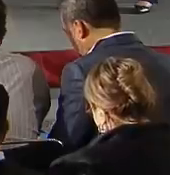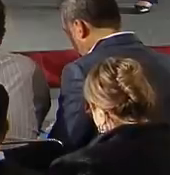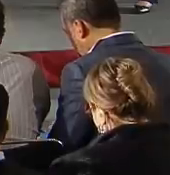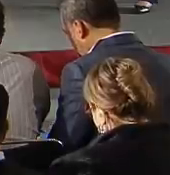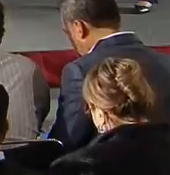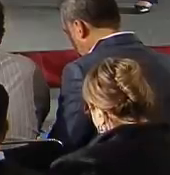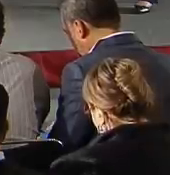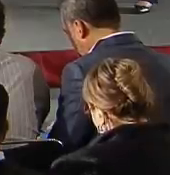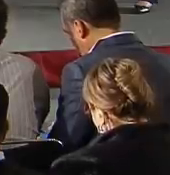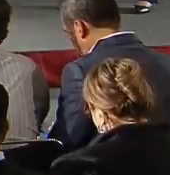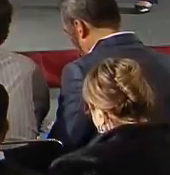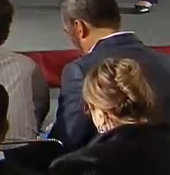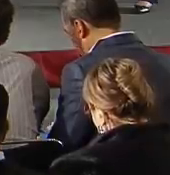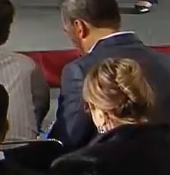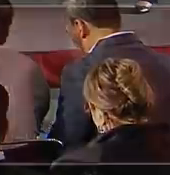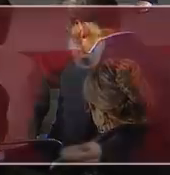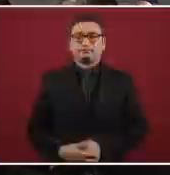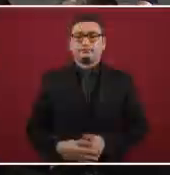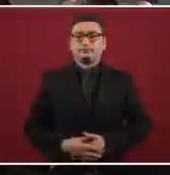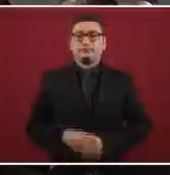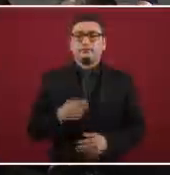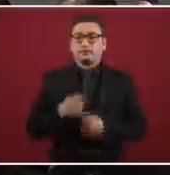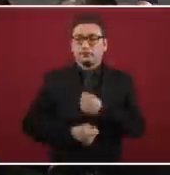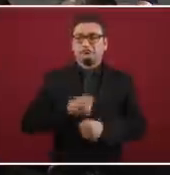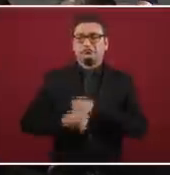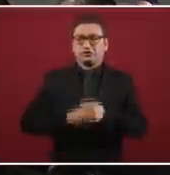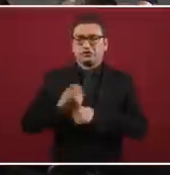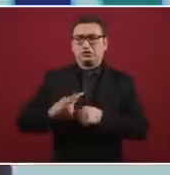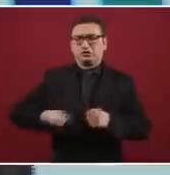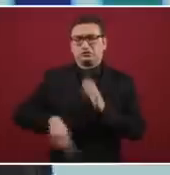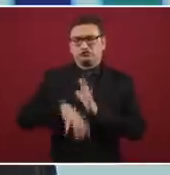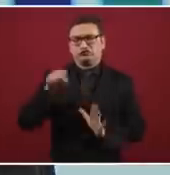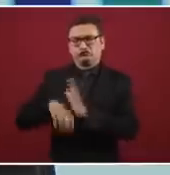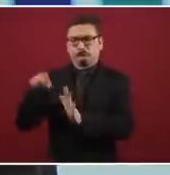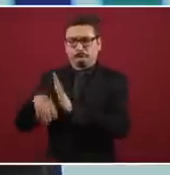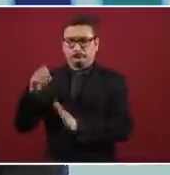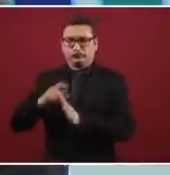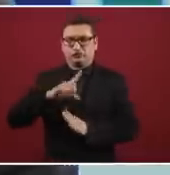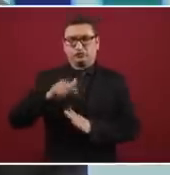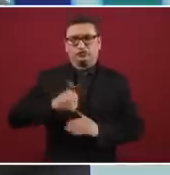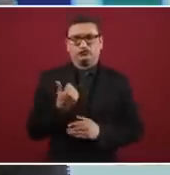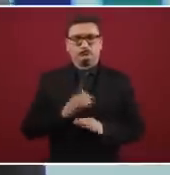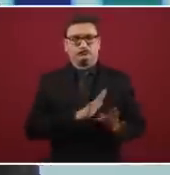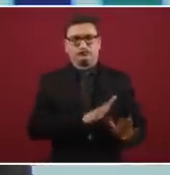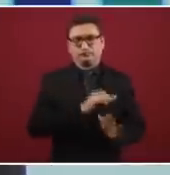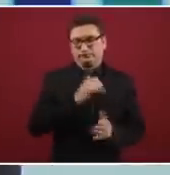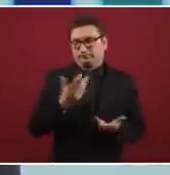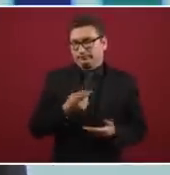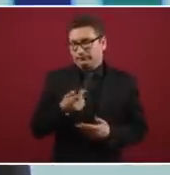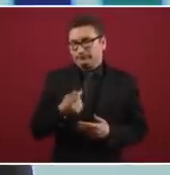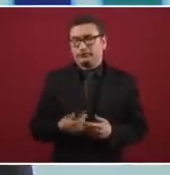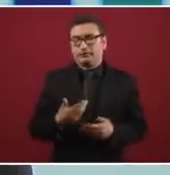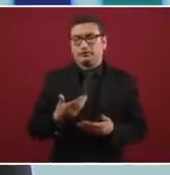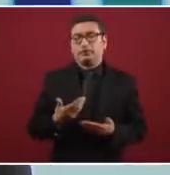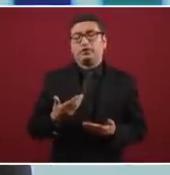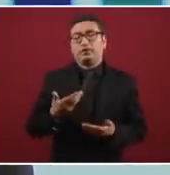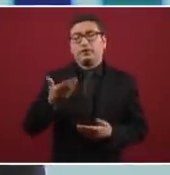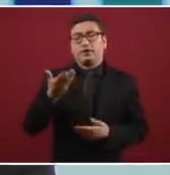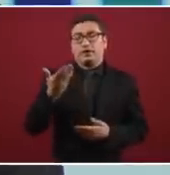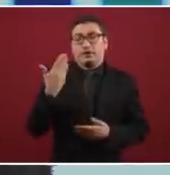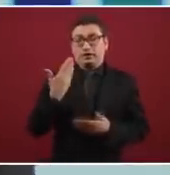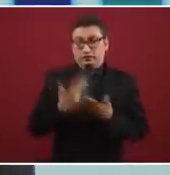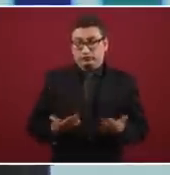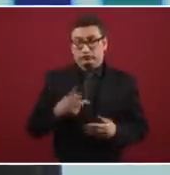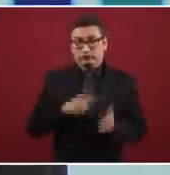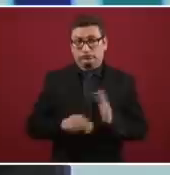la reserva año con año. Era más lo que extraíamos que lo que incorporábamos de reserva. A partir de este